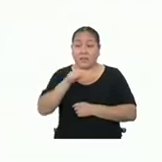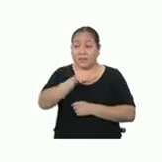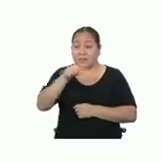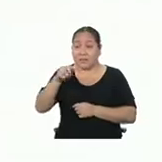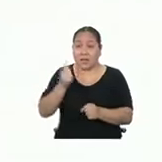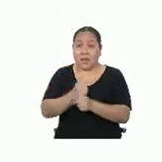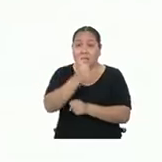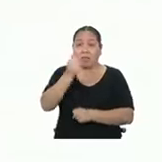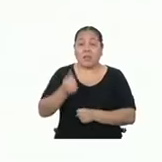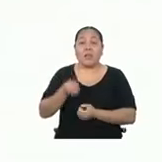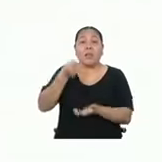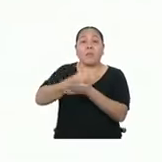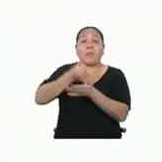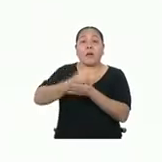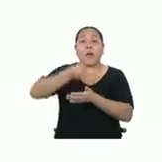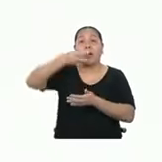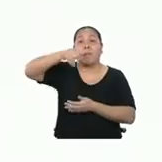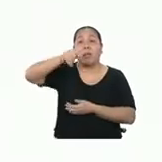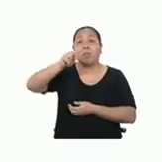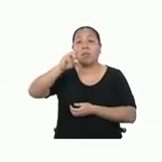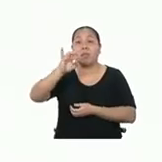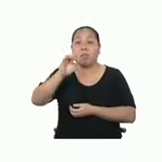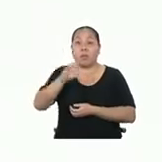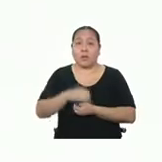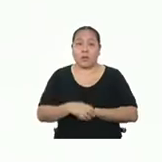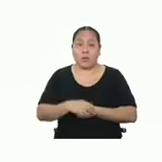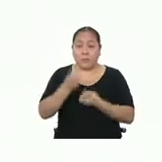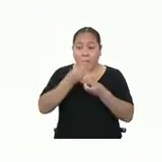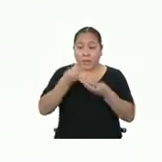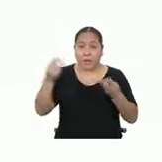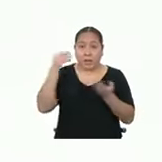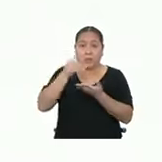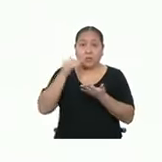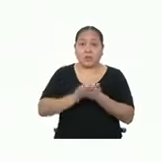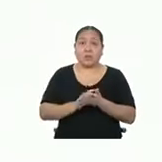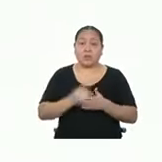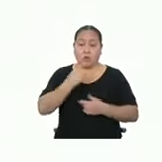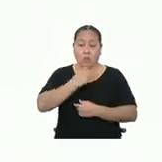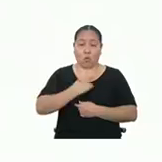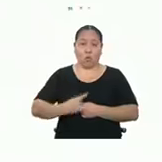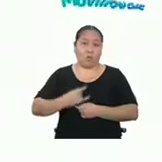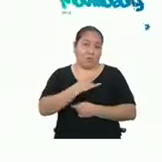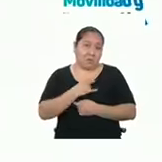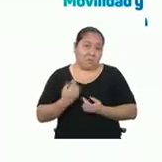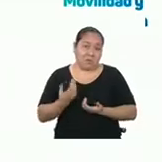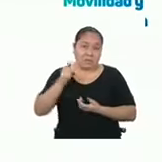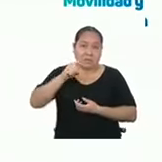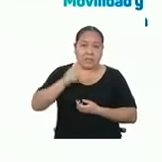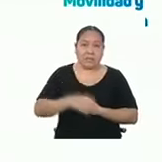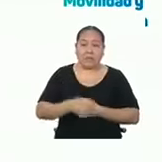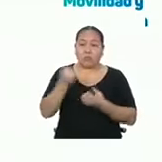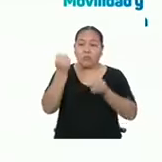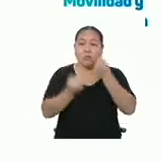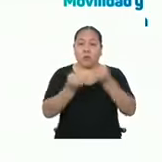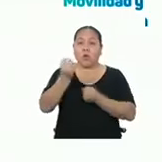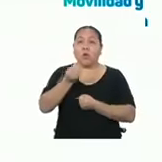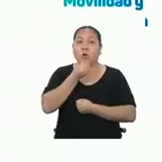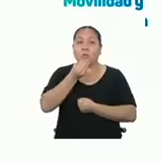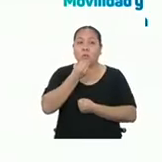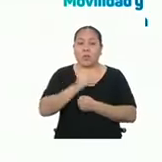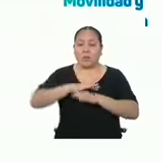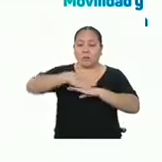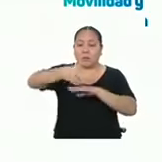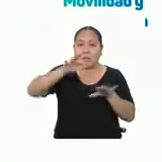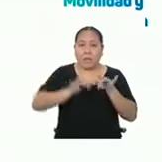ganadores la beca les cubrirá matrícula y pensión de estudios Materiales de estudios y o uniforme cuanto corresponda Movilidad y alimentación